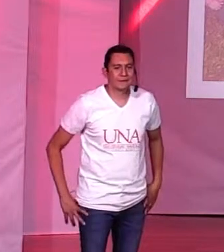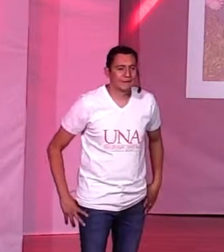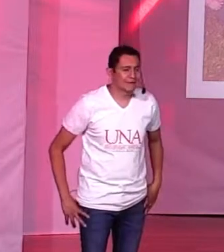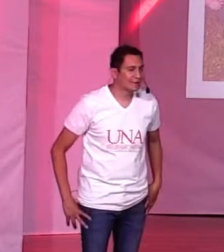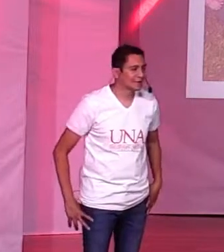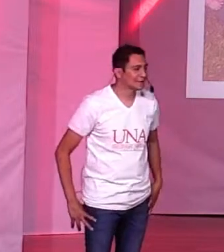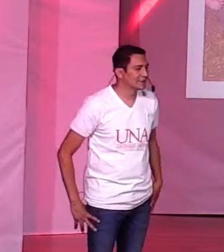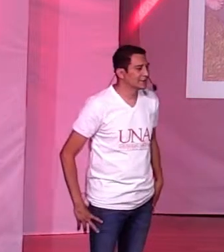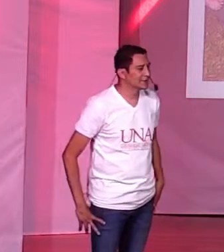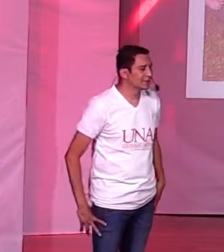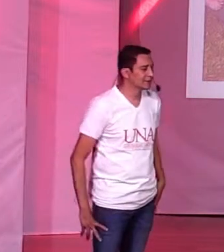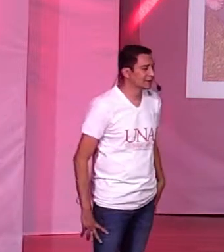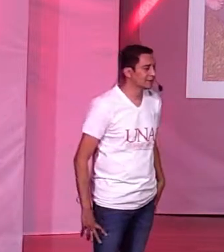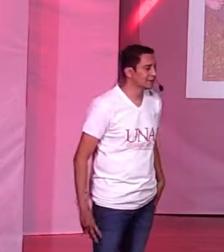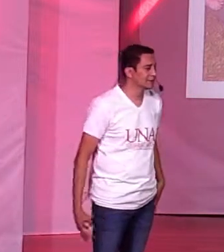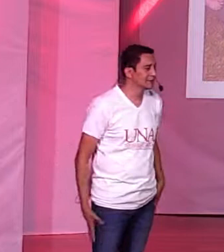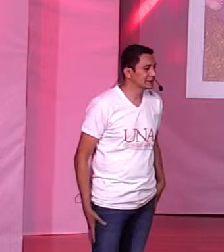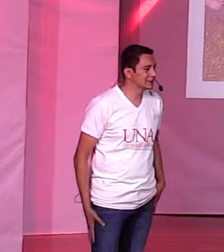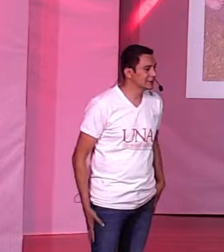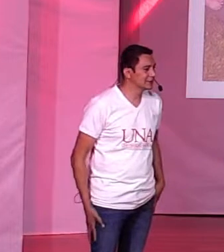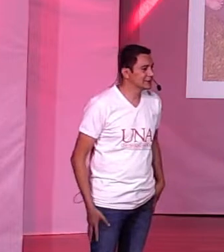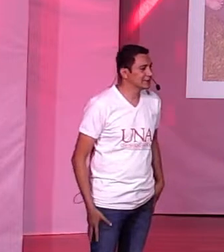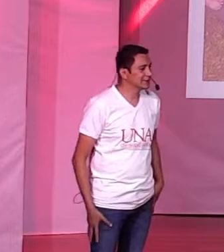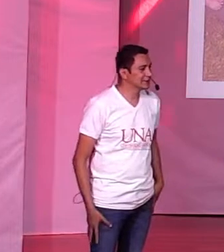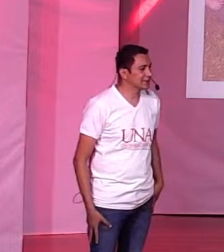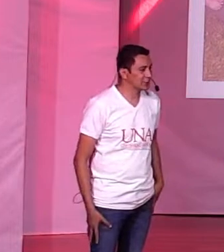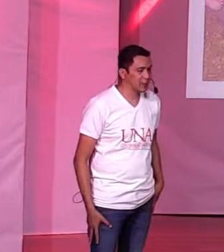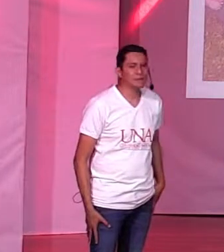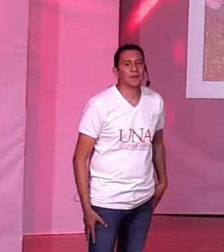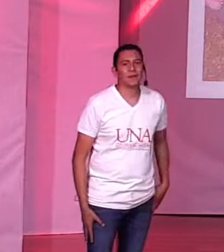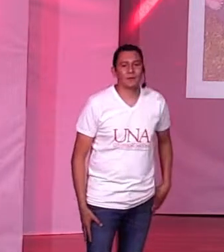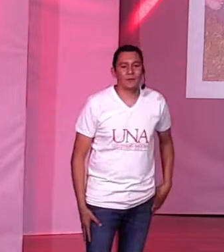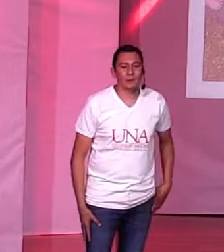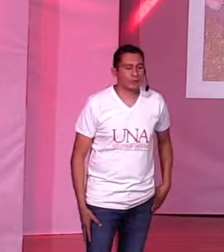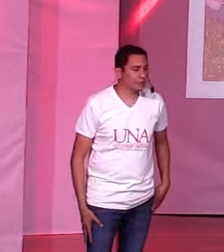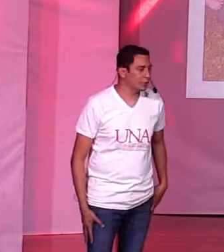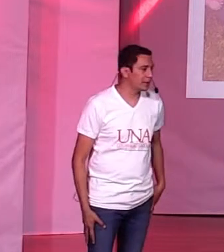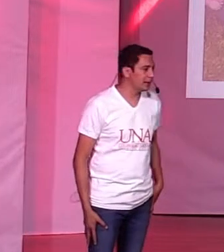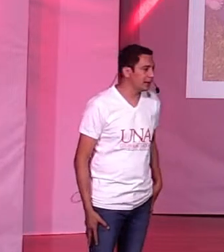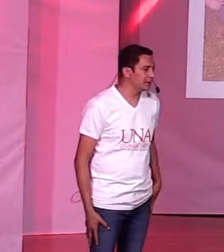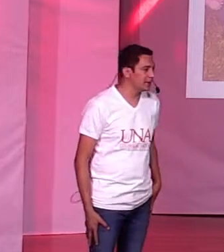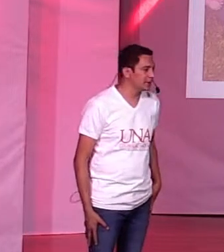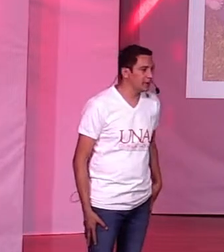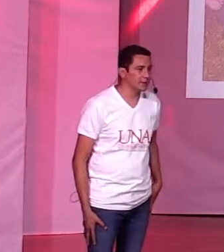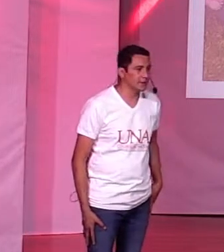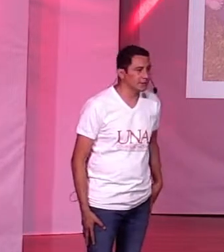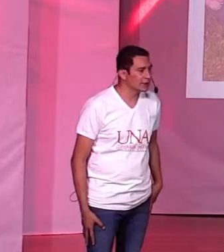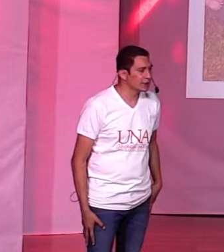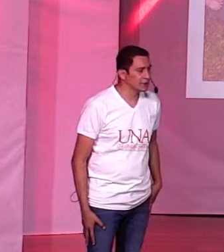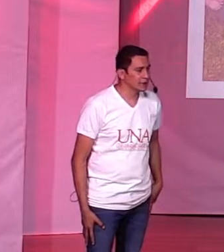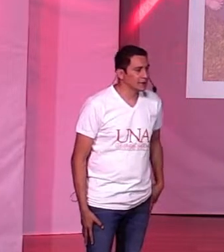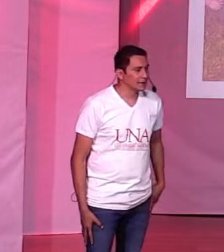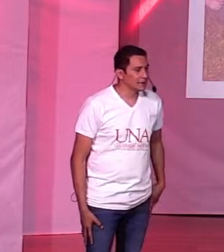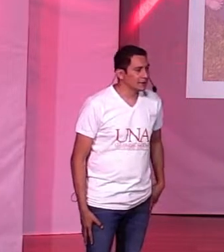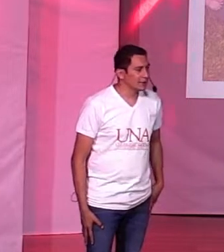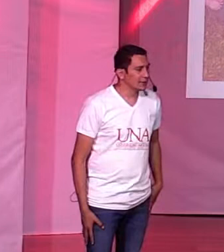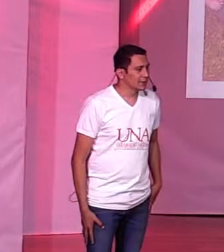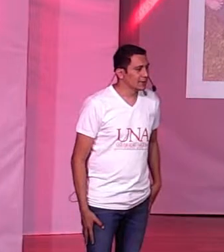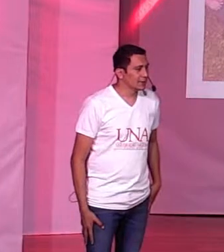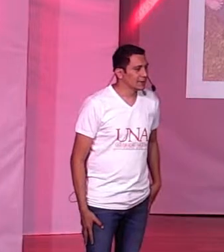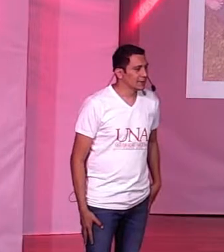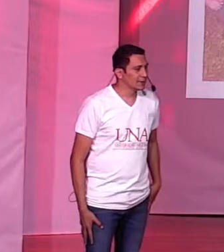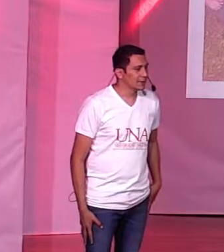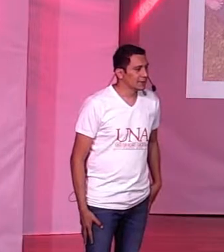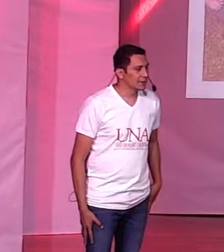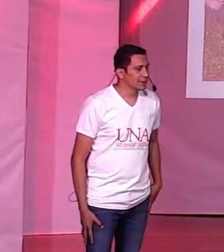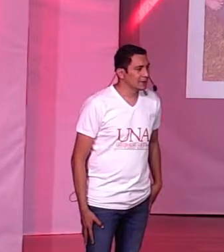encontrar tips muy valiosos para su día a día. Ok, Una Conexión Mental. Excelente. Buenísimo.